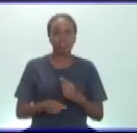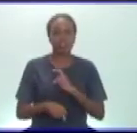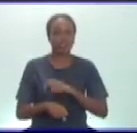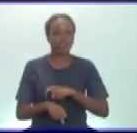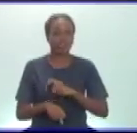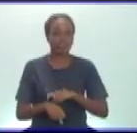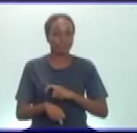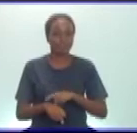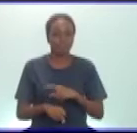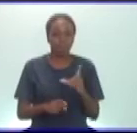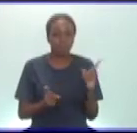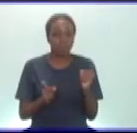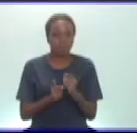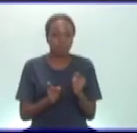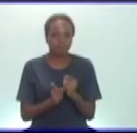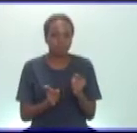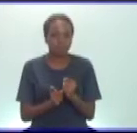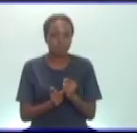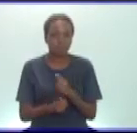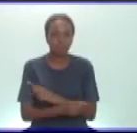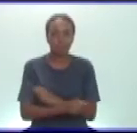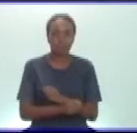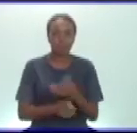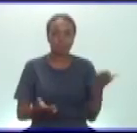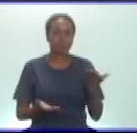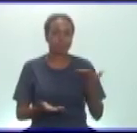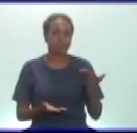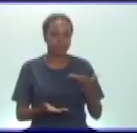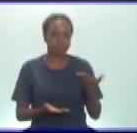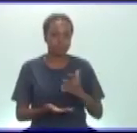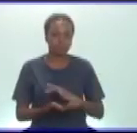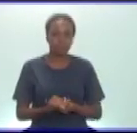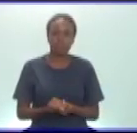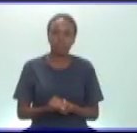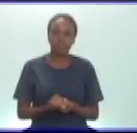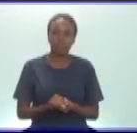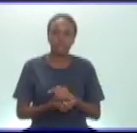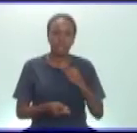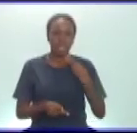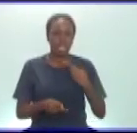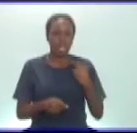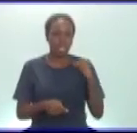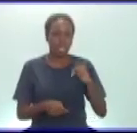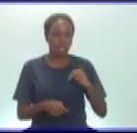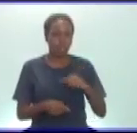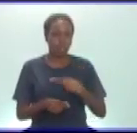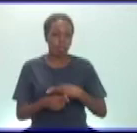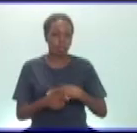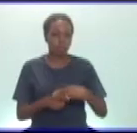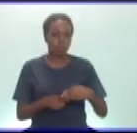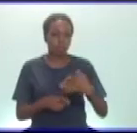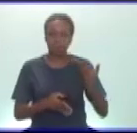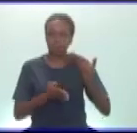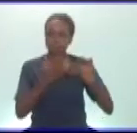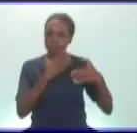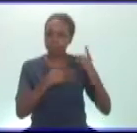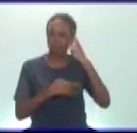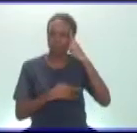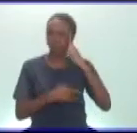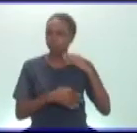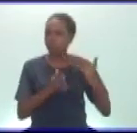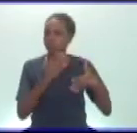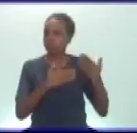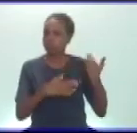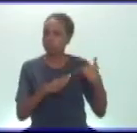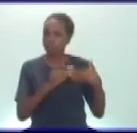televisión es terrible para nosotros. Y vamos a remontarnos a un momento de la historia que creó, donde surgieron,